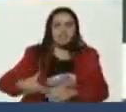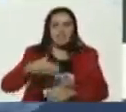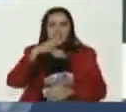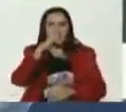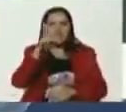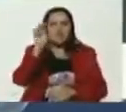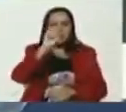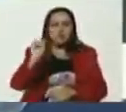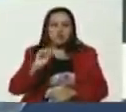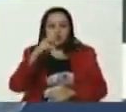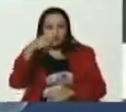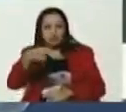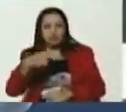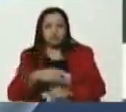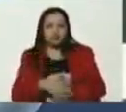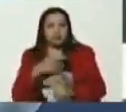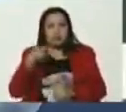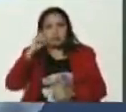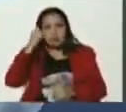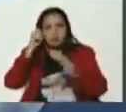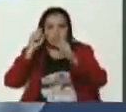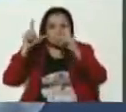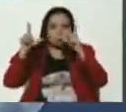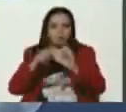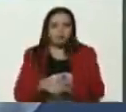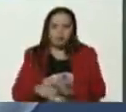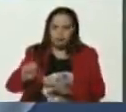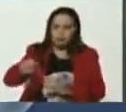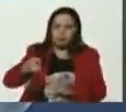acuerdo clarito. Y ellos me pusieron